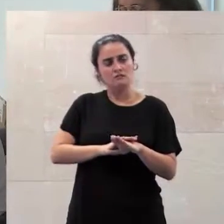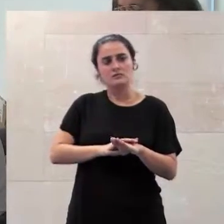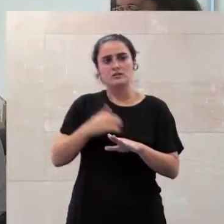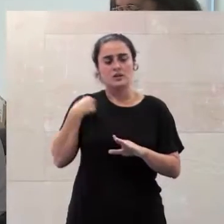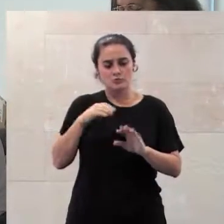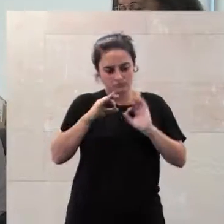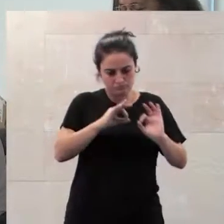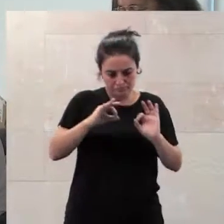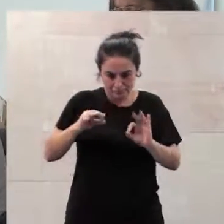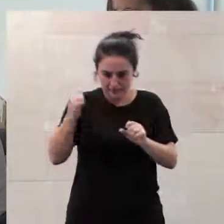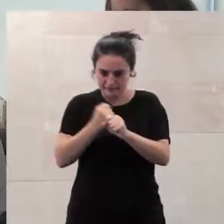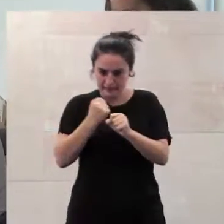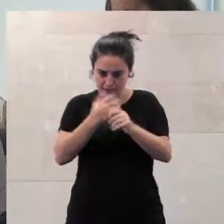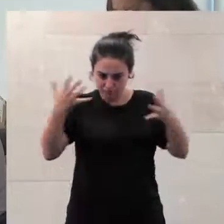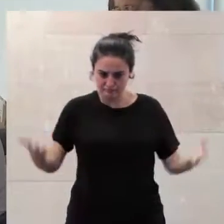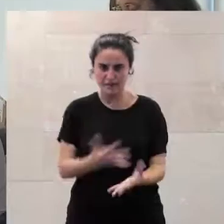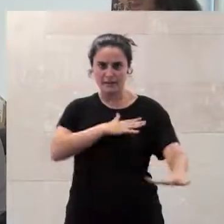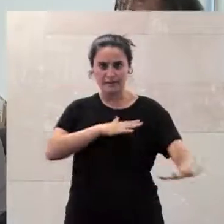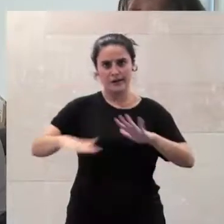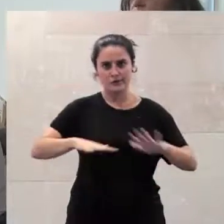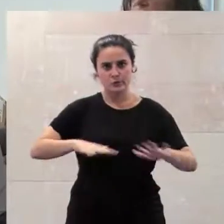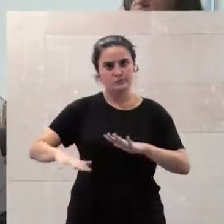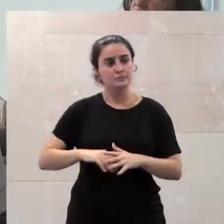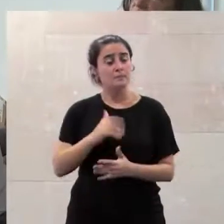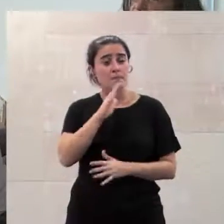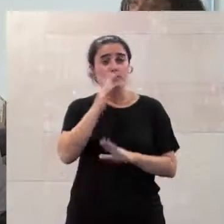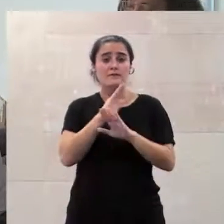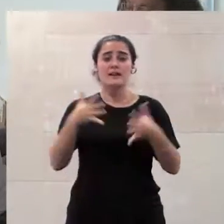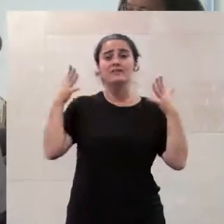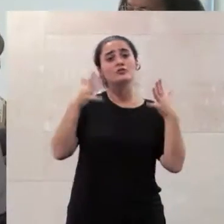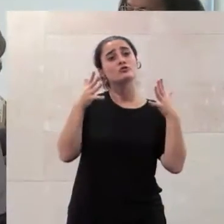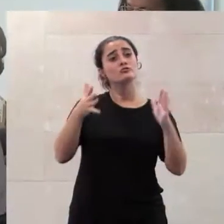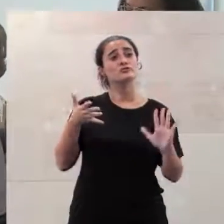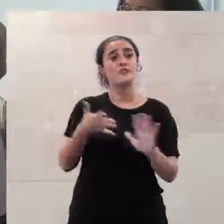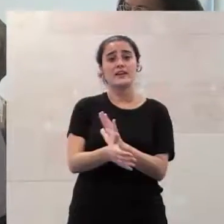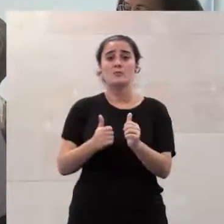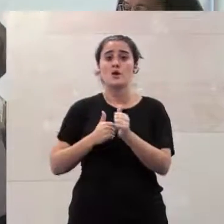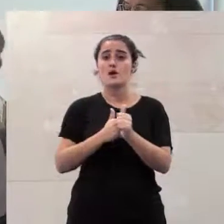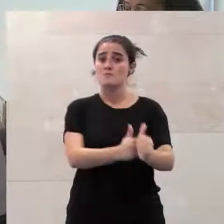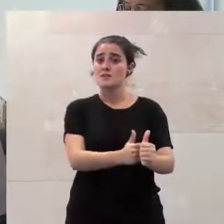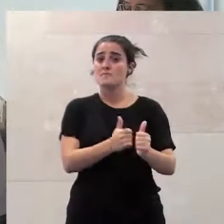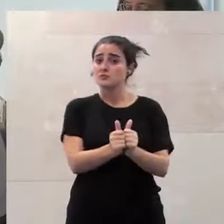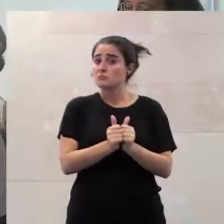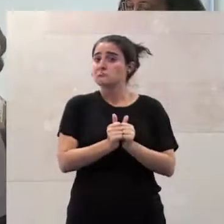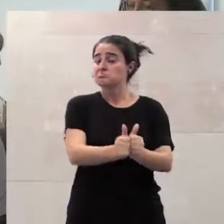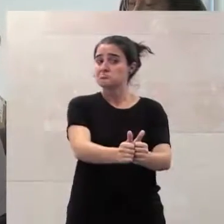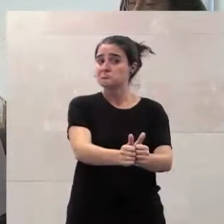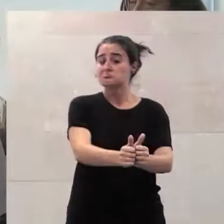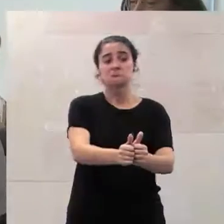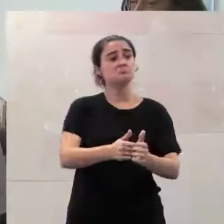trabaja el actuar. Porque al final el coaching consiste en un acompañamiento